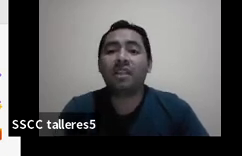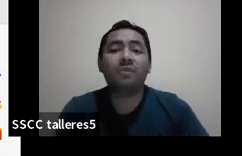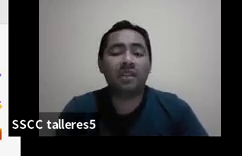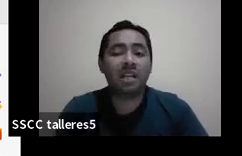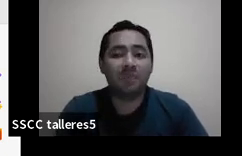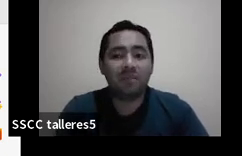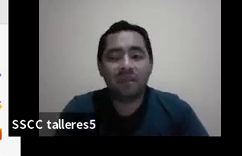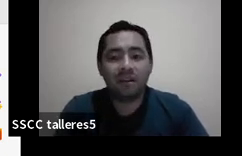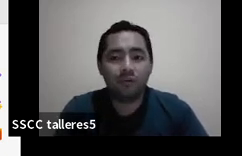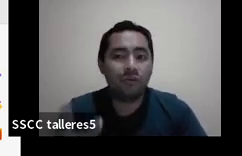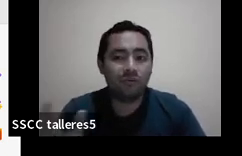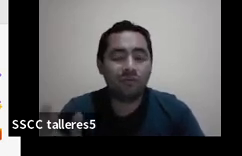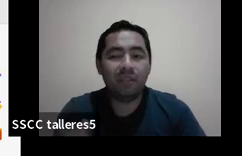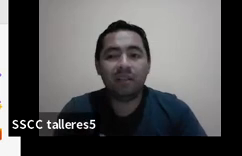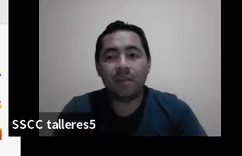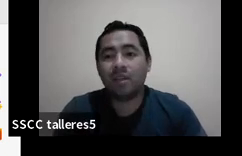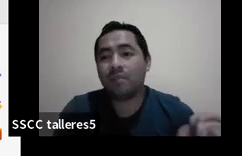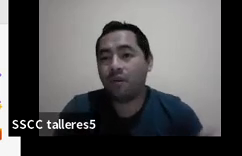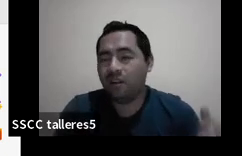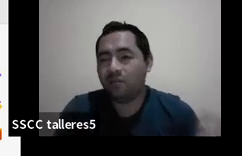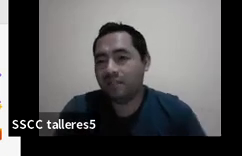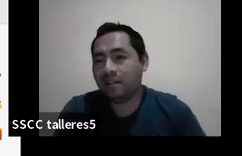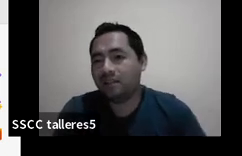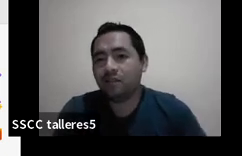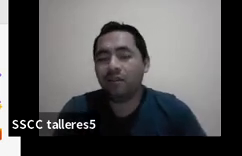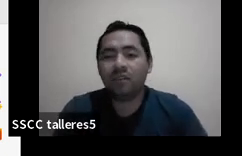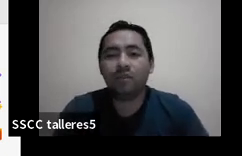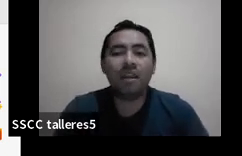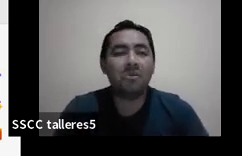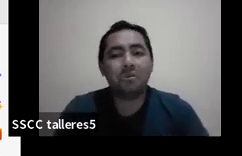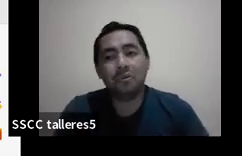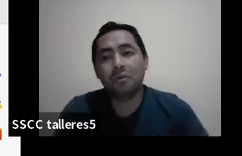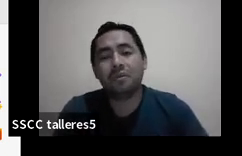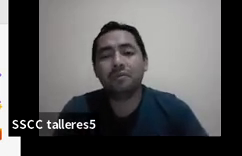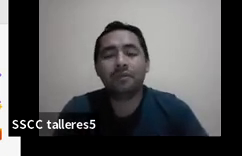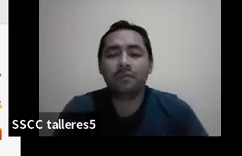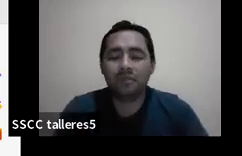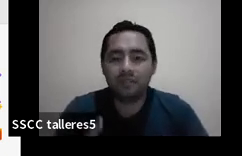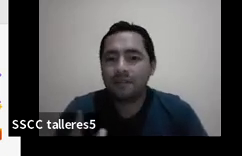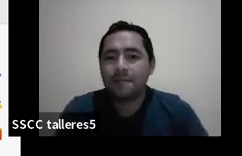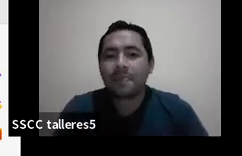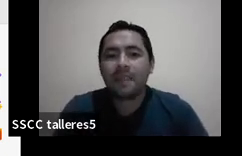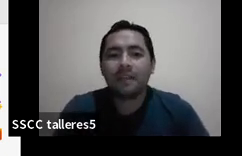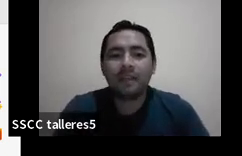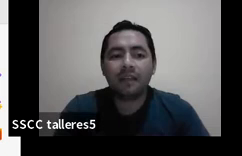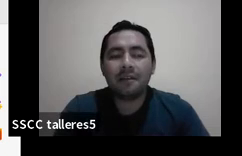todos compartamos en la misma. Algunos pueden captar mejor los mensajes con la lectura de labios, otros no.